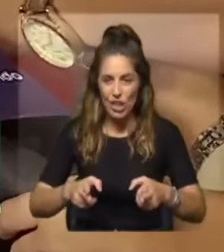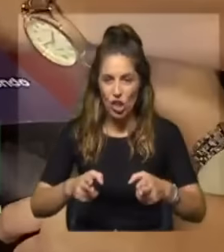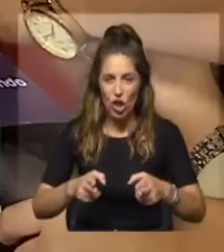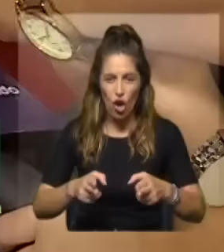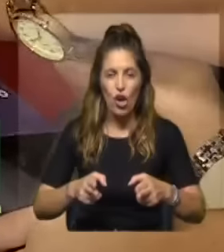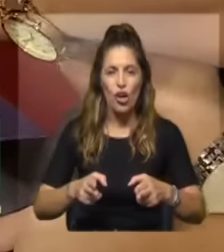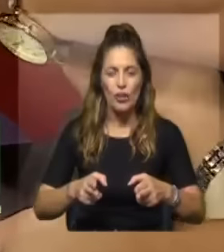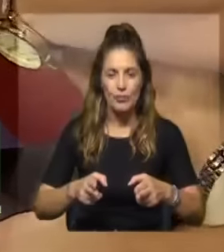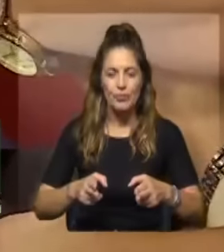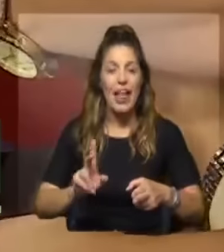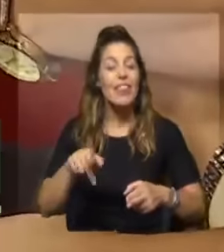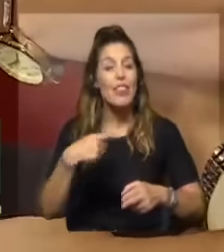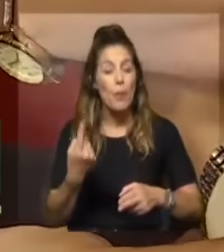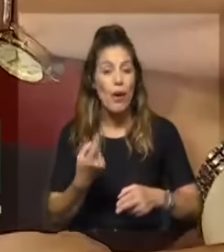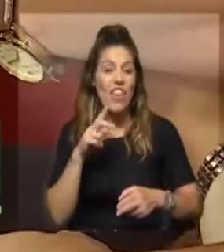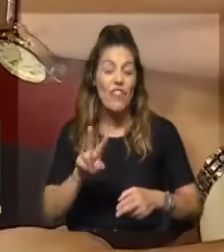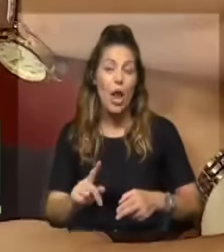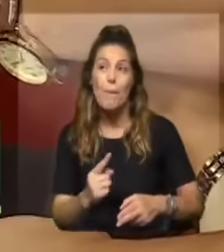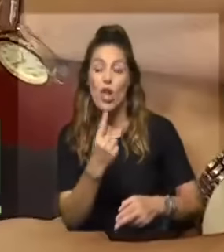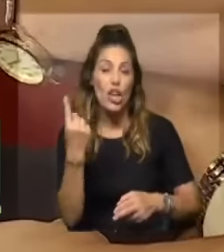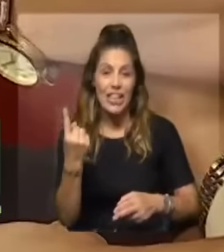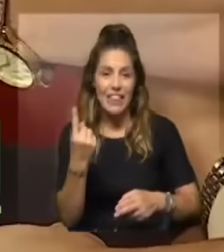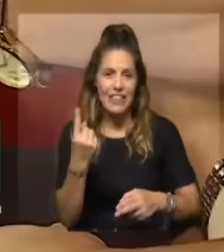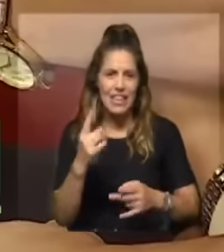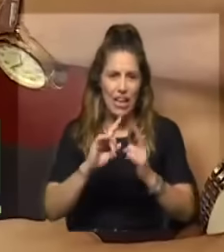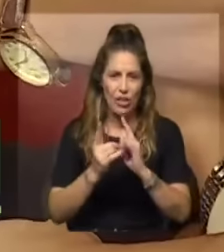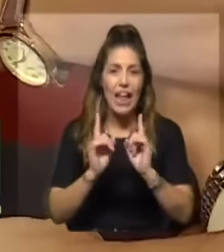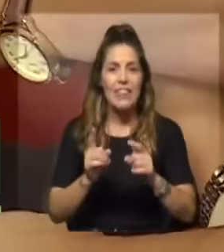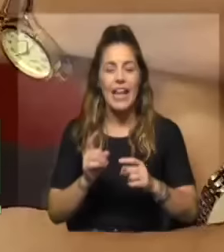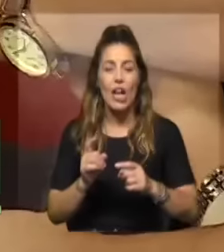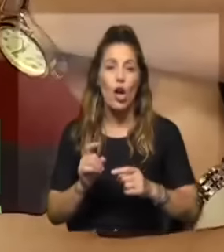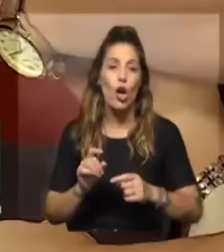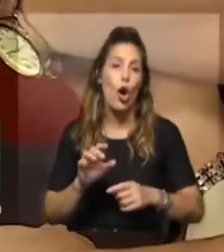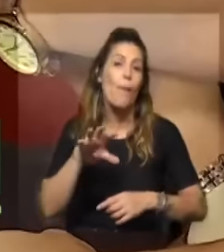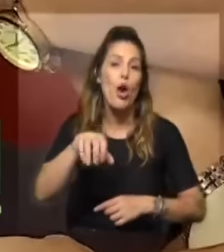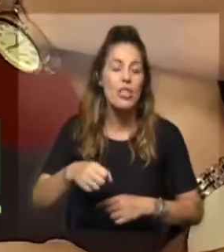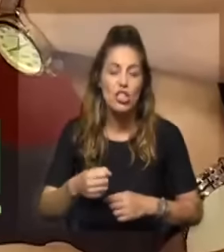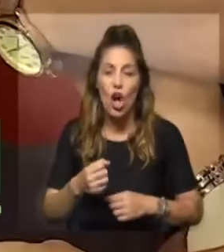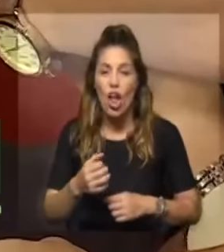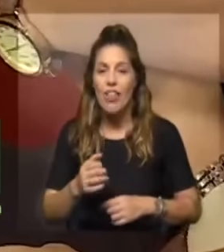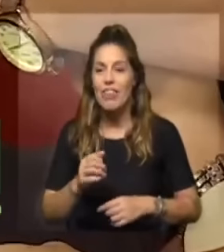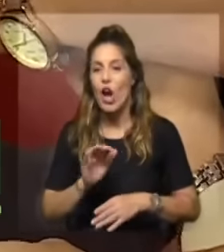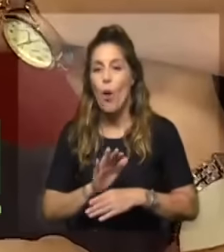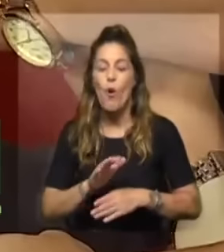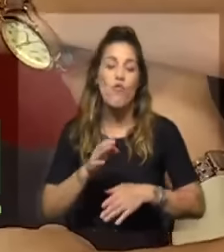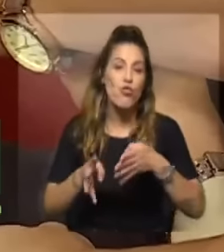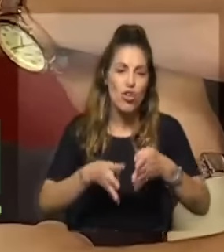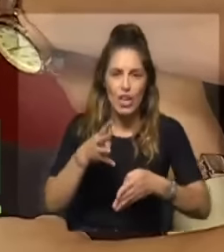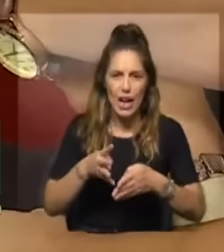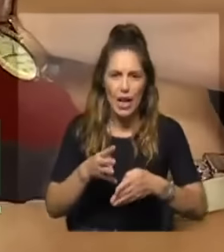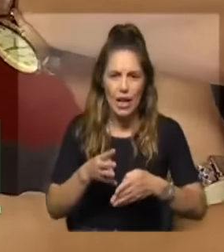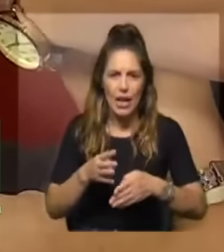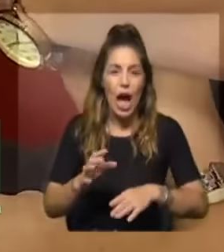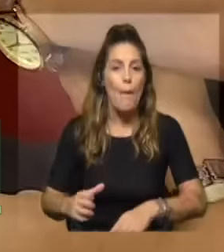precisamente Luego de ver las prioridades legislativas el compromiso de cómo se funciona verdad optimizar nuestros tiempos